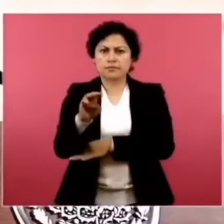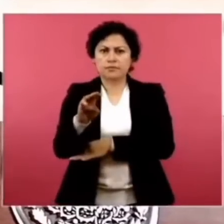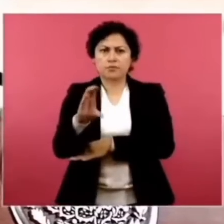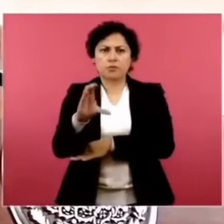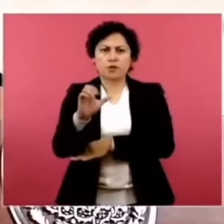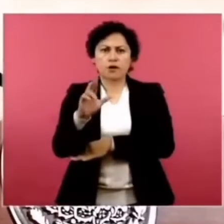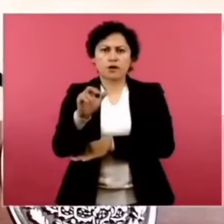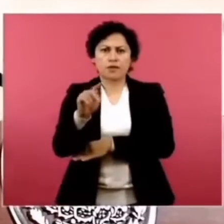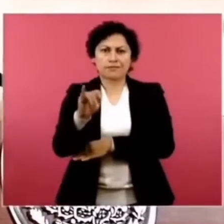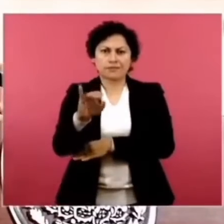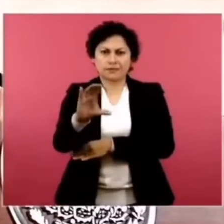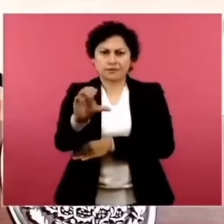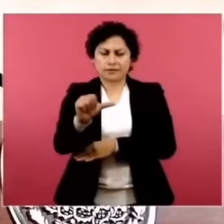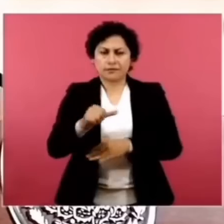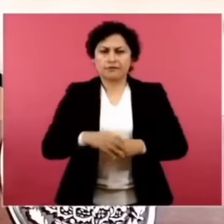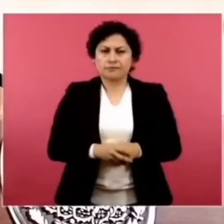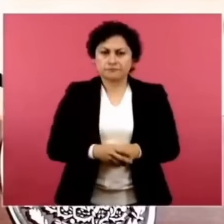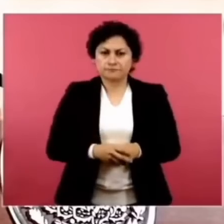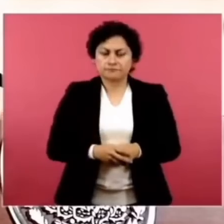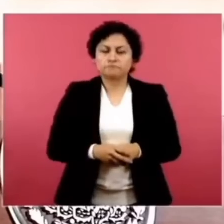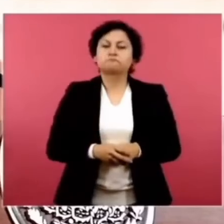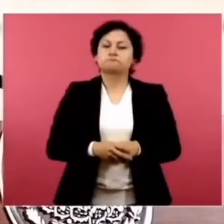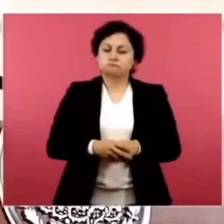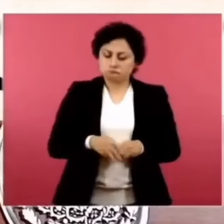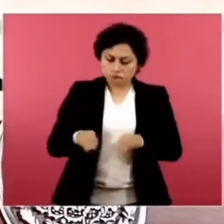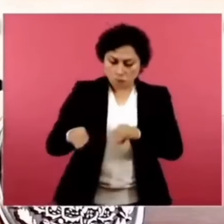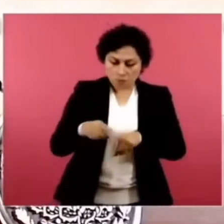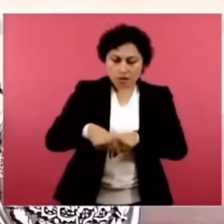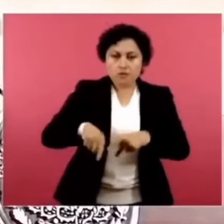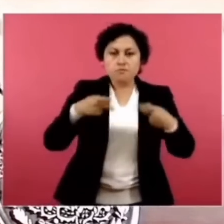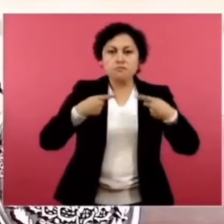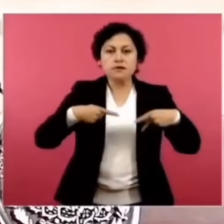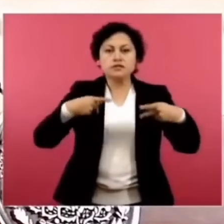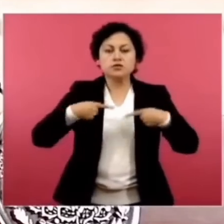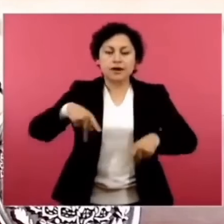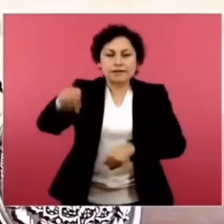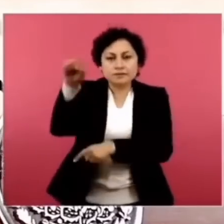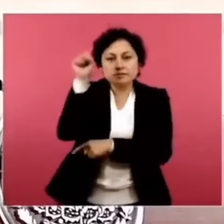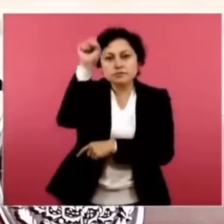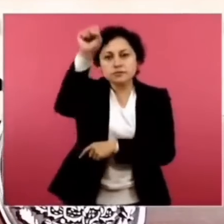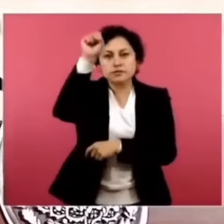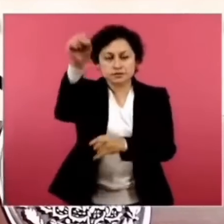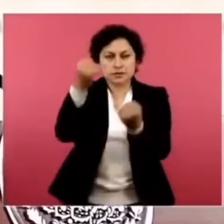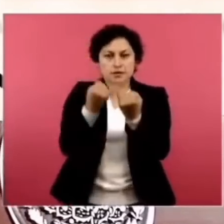un movimiento de sindicalistas independientes.